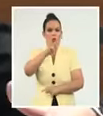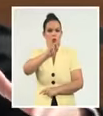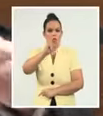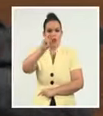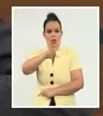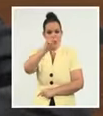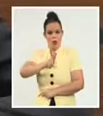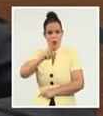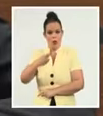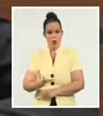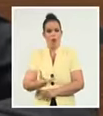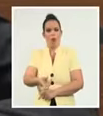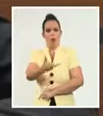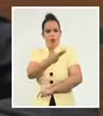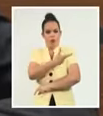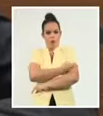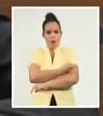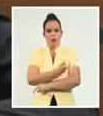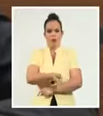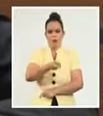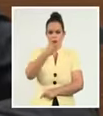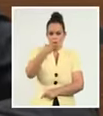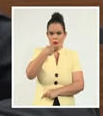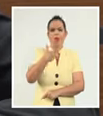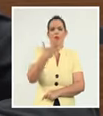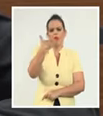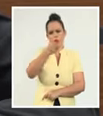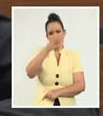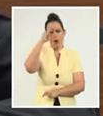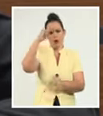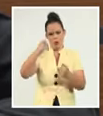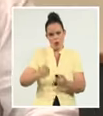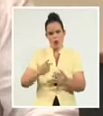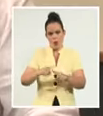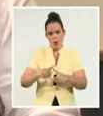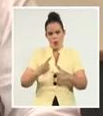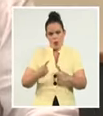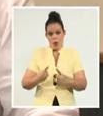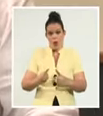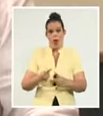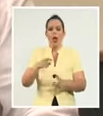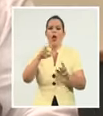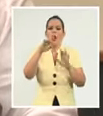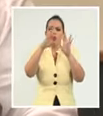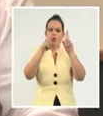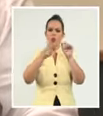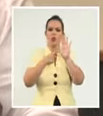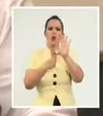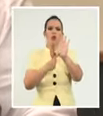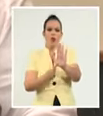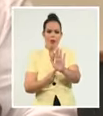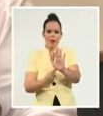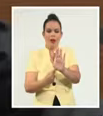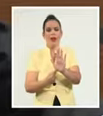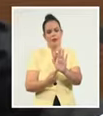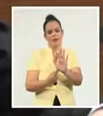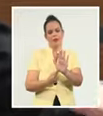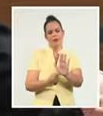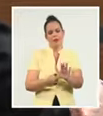molécula, mejoraron su estado de salud. Resultados alentadores expuestos este martes a la máxima dirección del país por los líderes